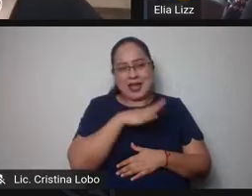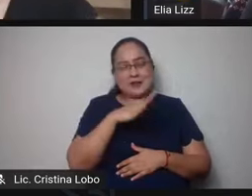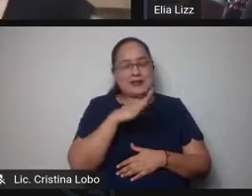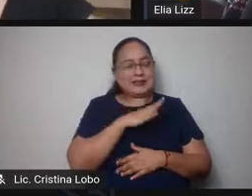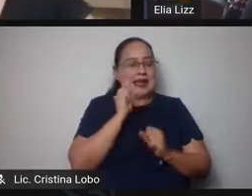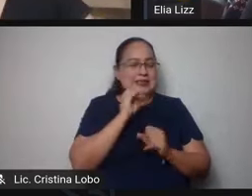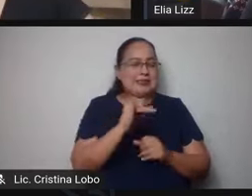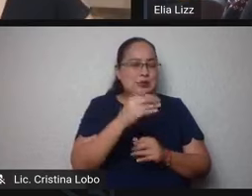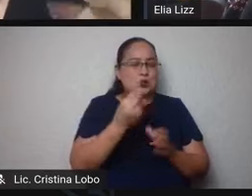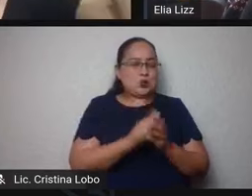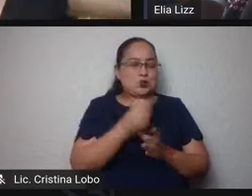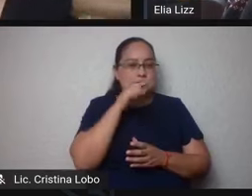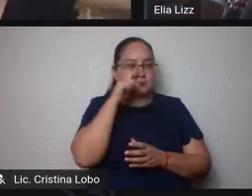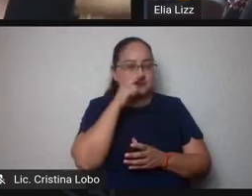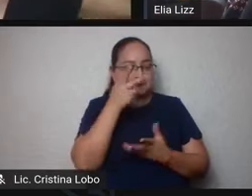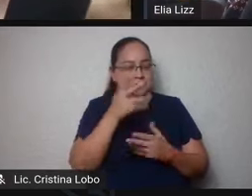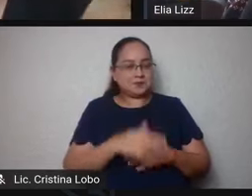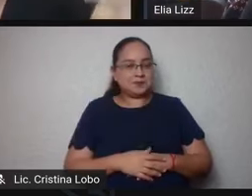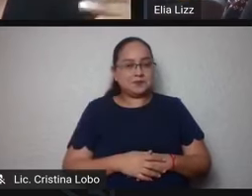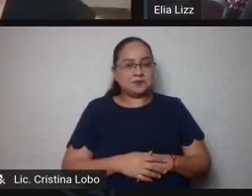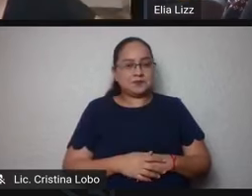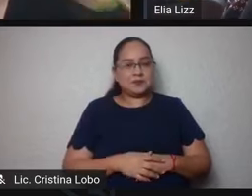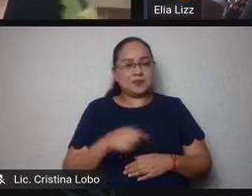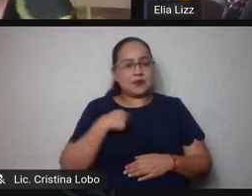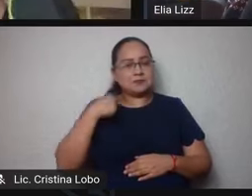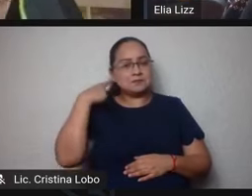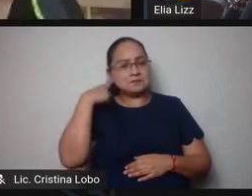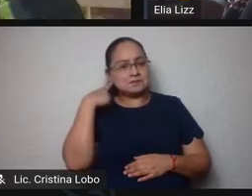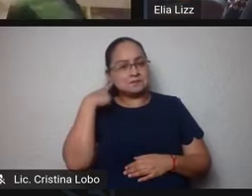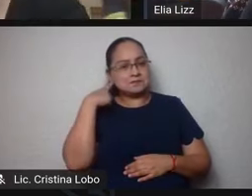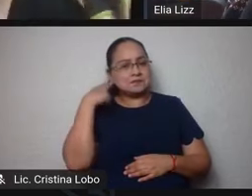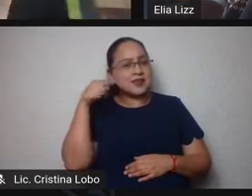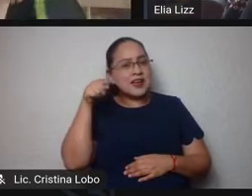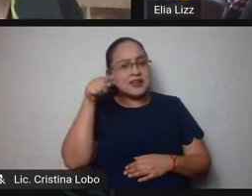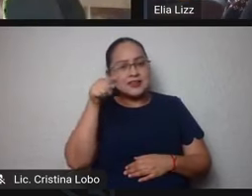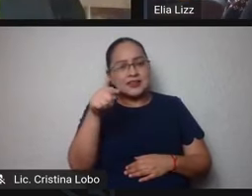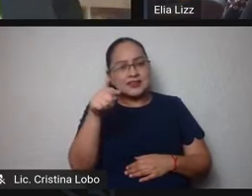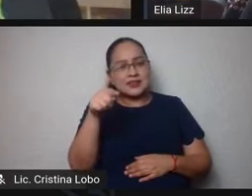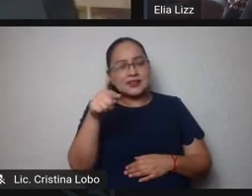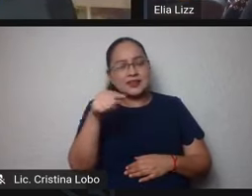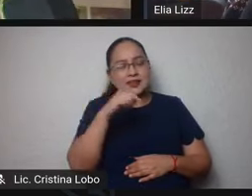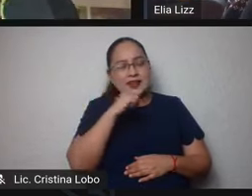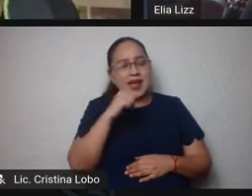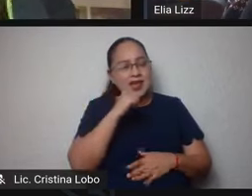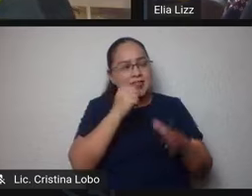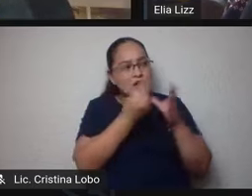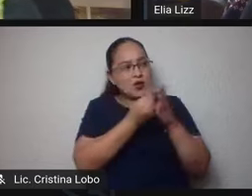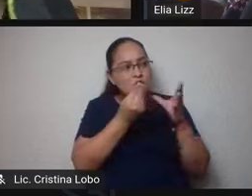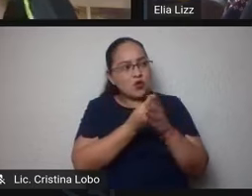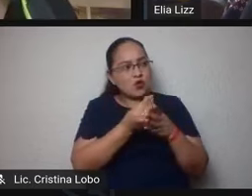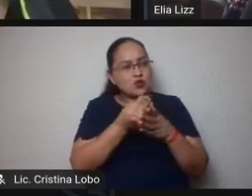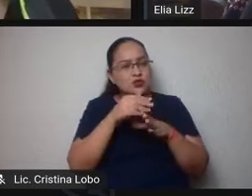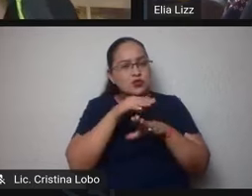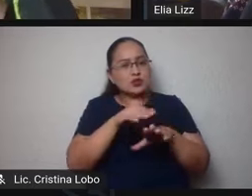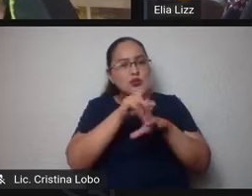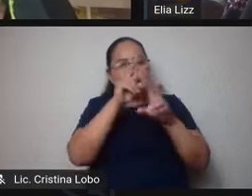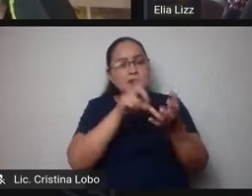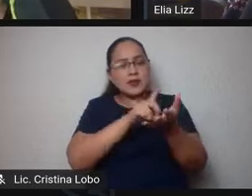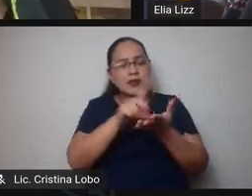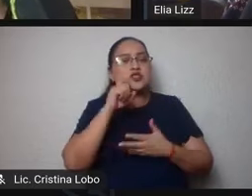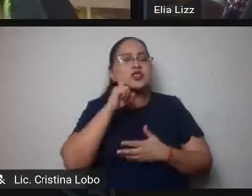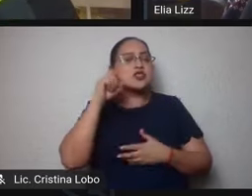padrísimo, pero me estaba escuchando y te dije, en ningún módulo vimos el derecho sexual de